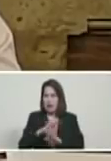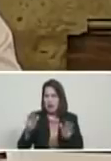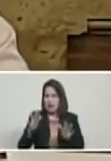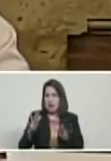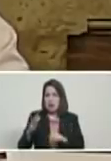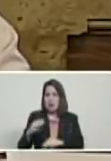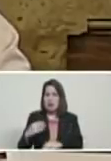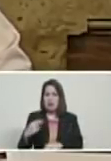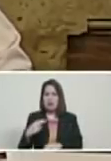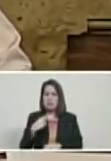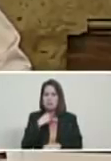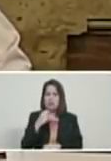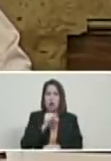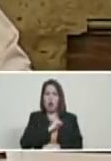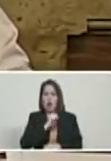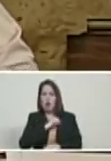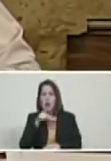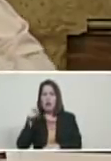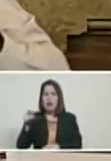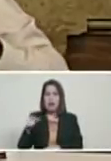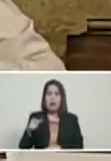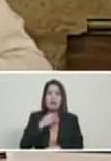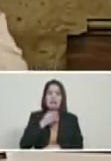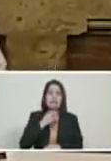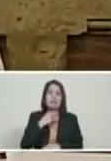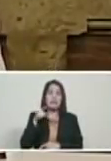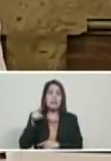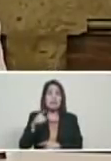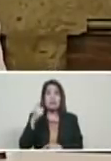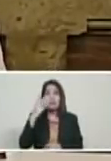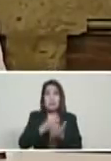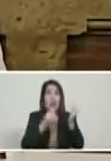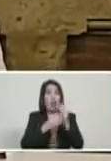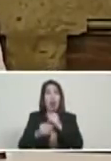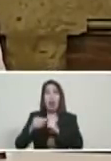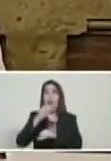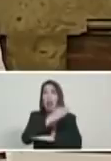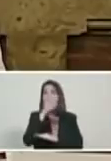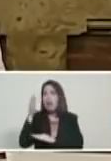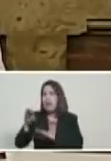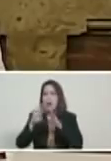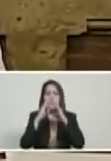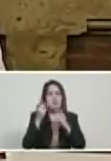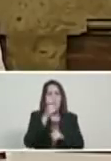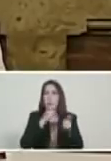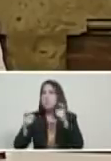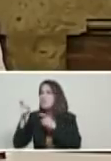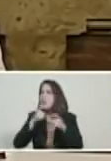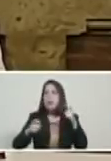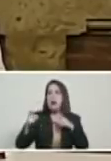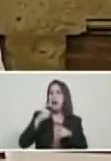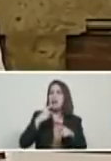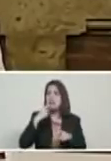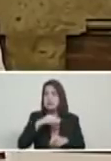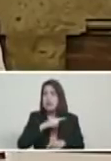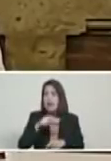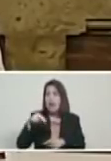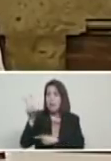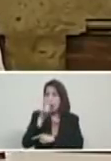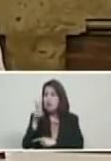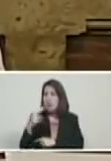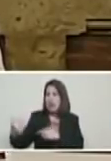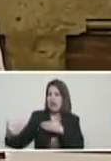miserable y cobarde de un Julio Borges, que se va por el mundo a buscar que a nuestro país le hagan daño